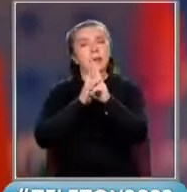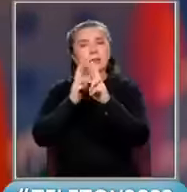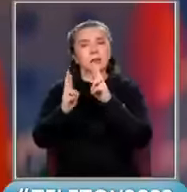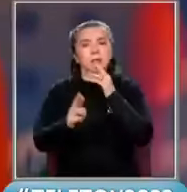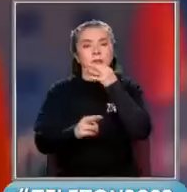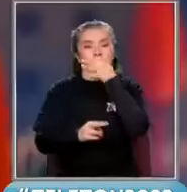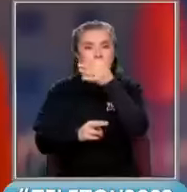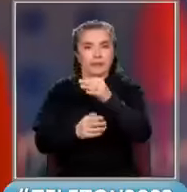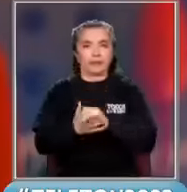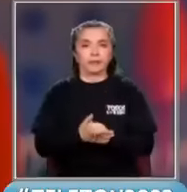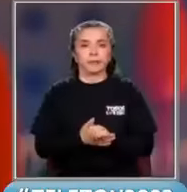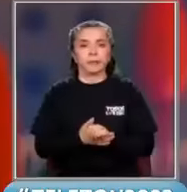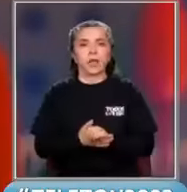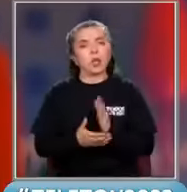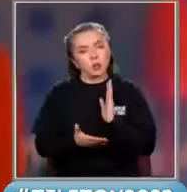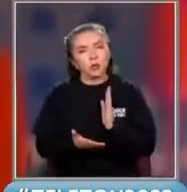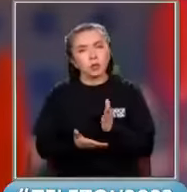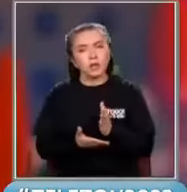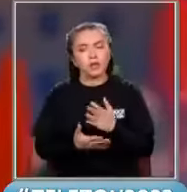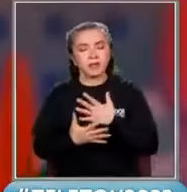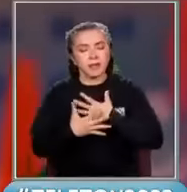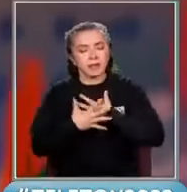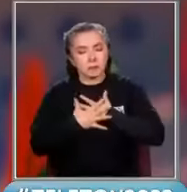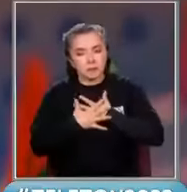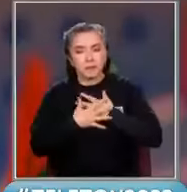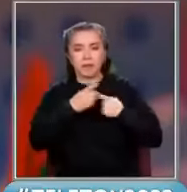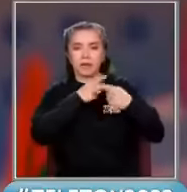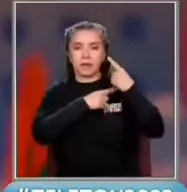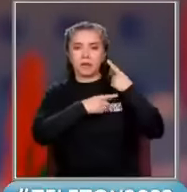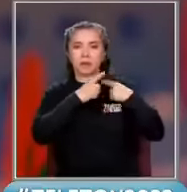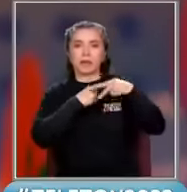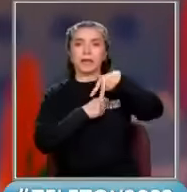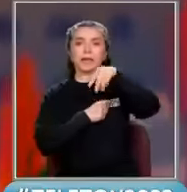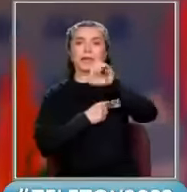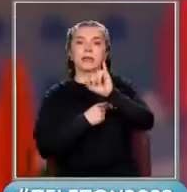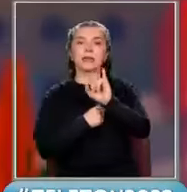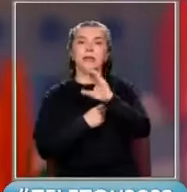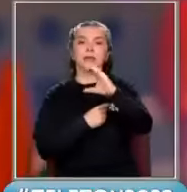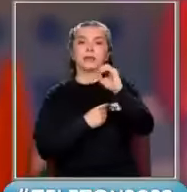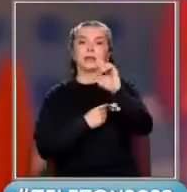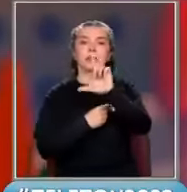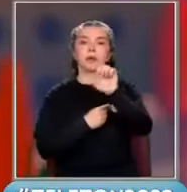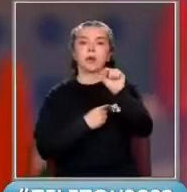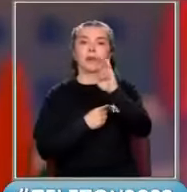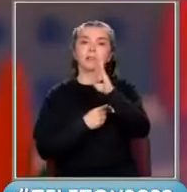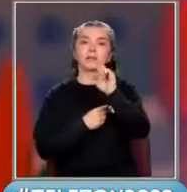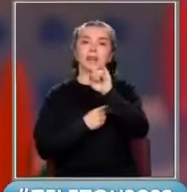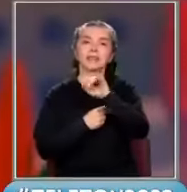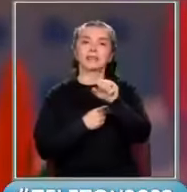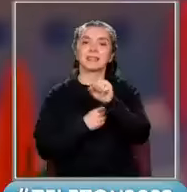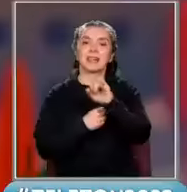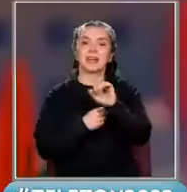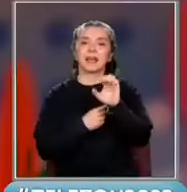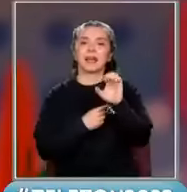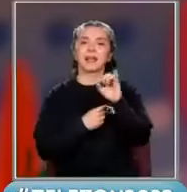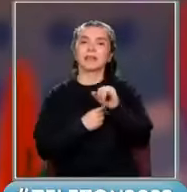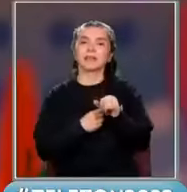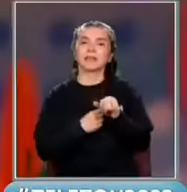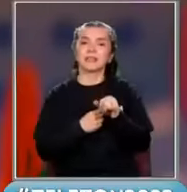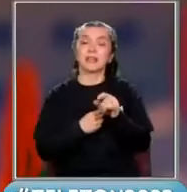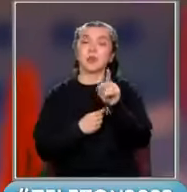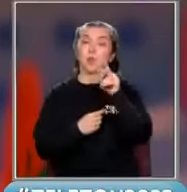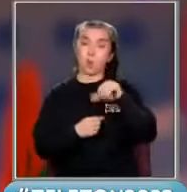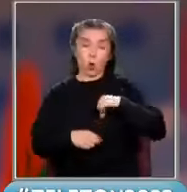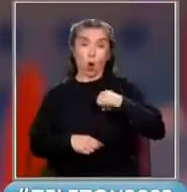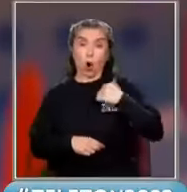mencionaba, porque todavía resuena en mí la historia de Nicolás Basáez. La vimos hace un momento. Este joven sin